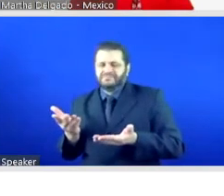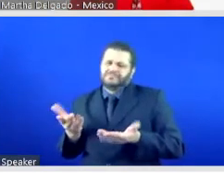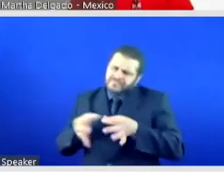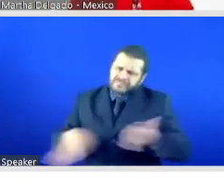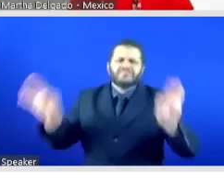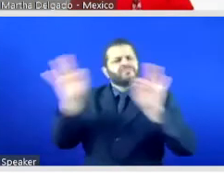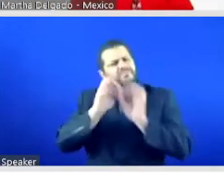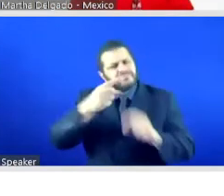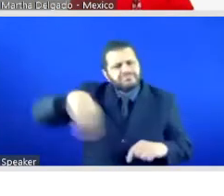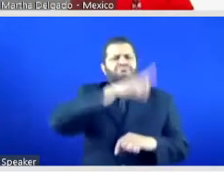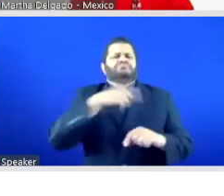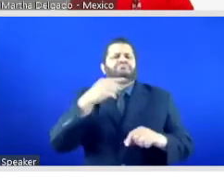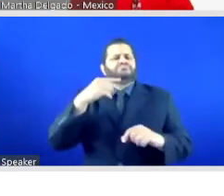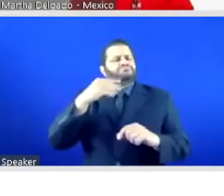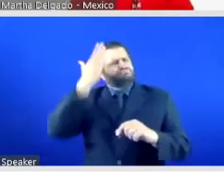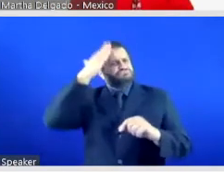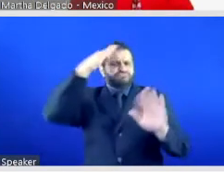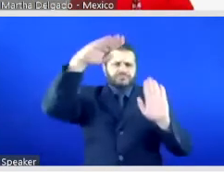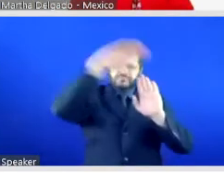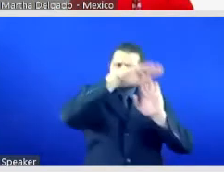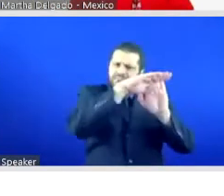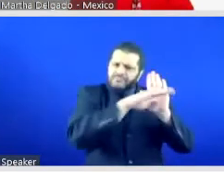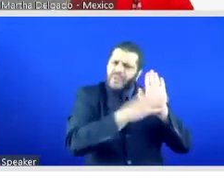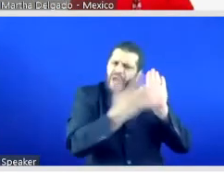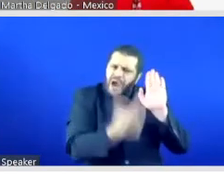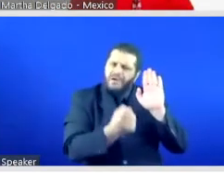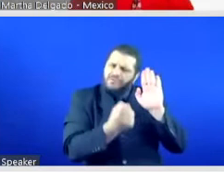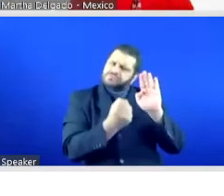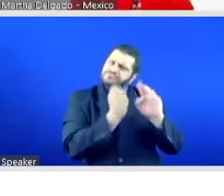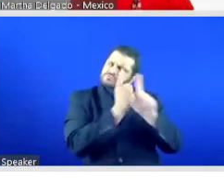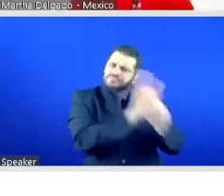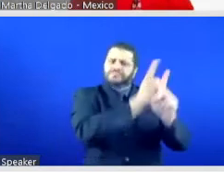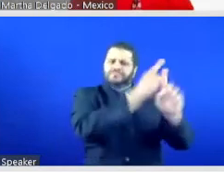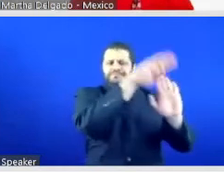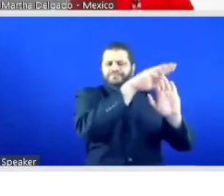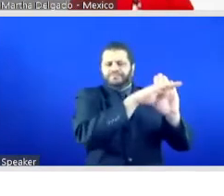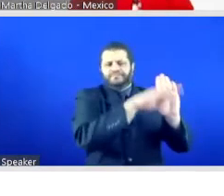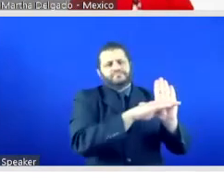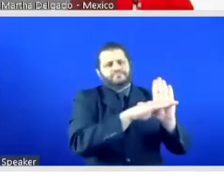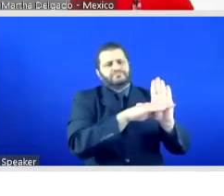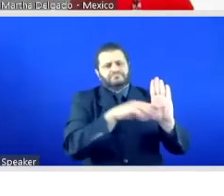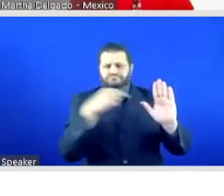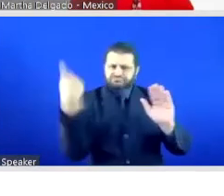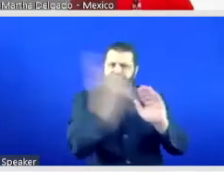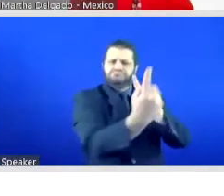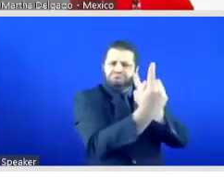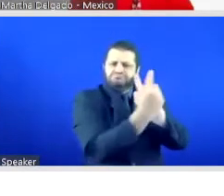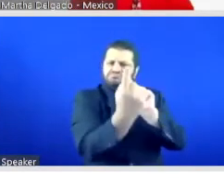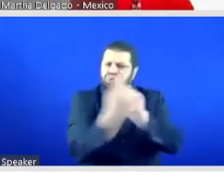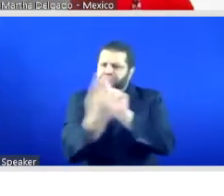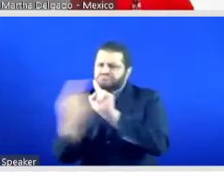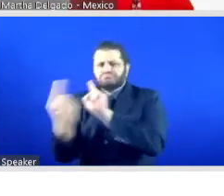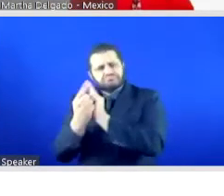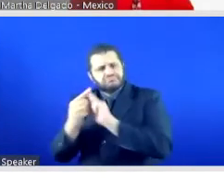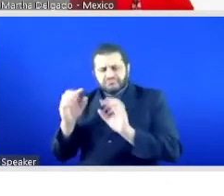de discusión, pero también búsqueda de alternativas, estrategias en la cual no solo genere la conciencia, sino